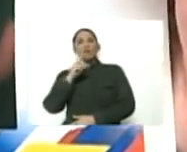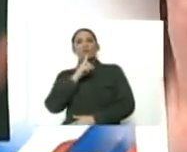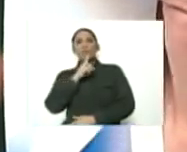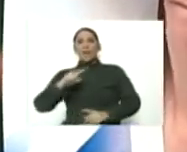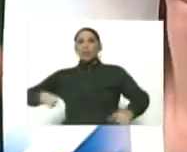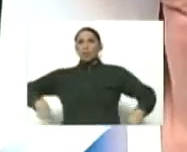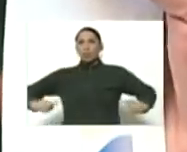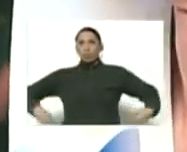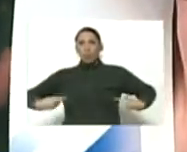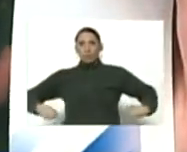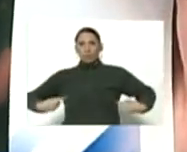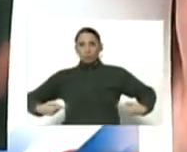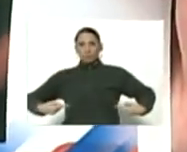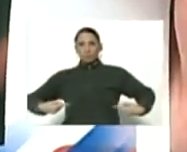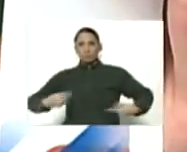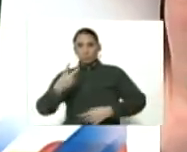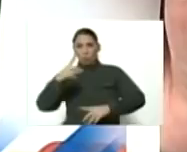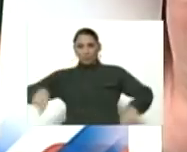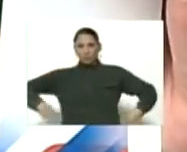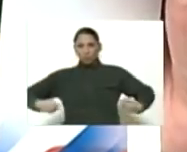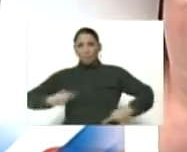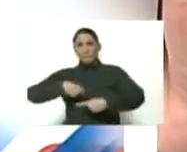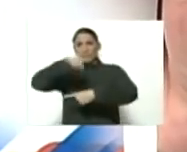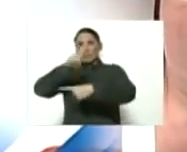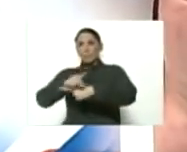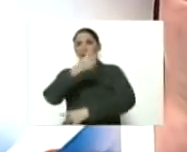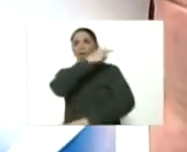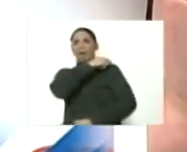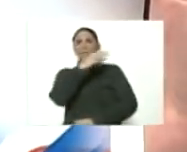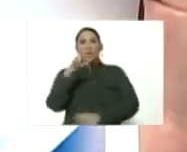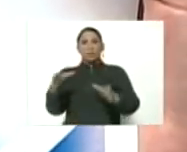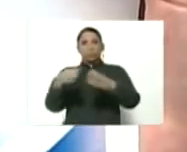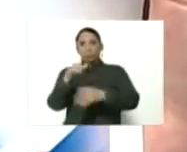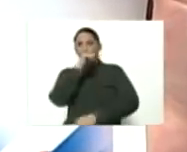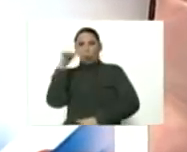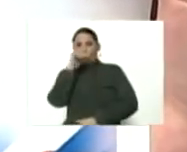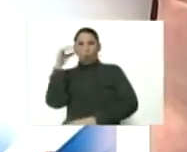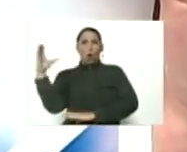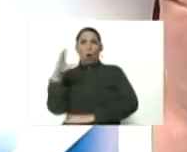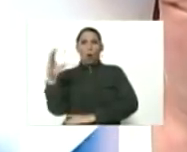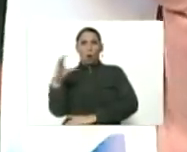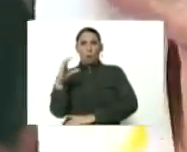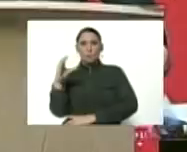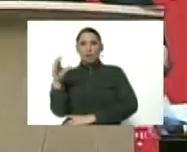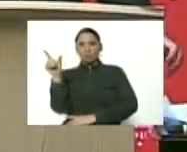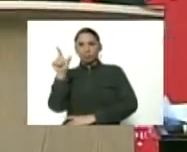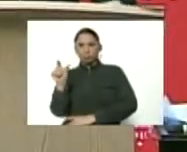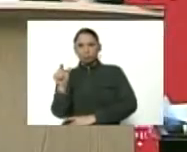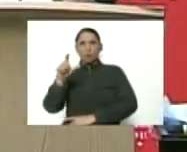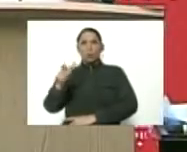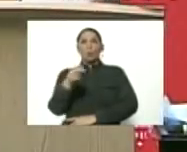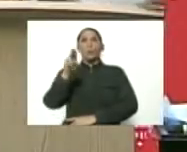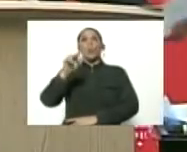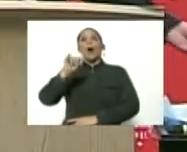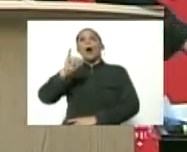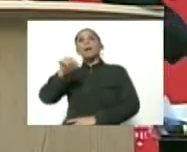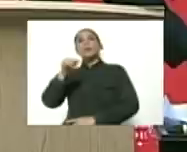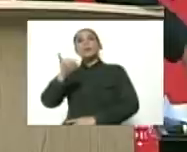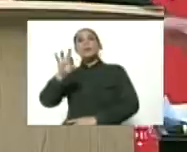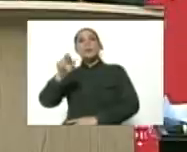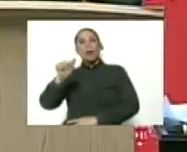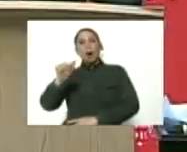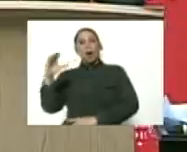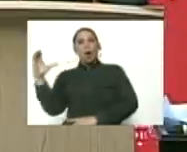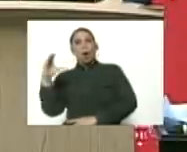alias La Rueda, es uno de los principales jefes del narcotráfico colombiano en la península de La Guajira, en La Guajira colombiana.